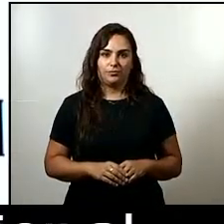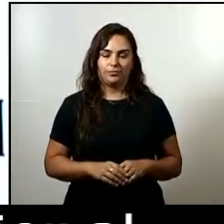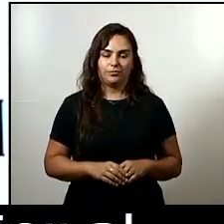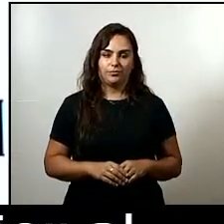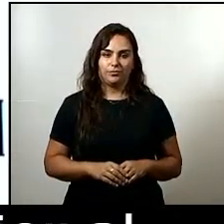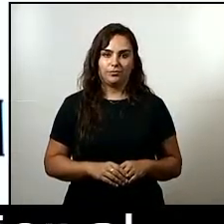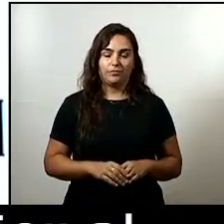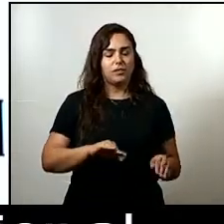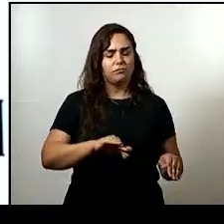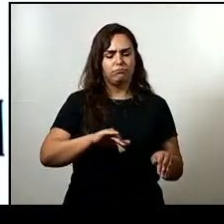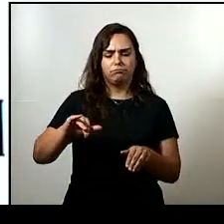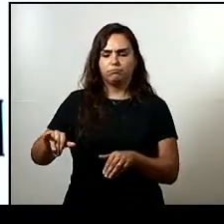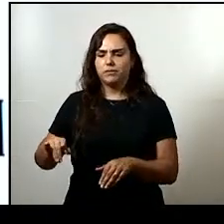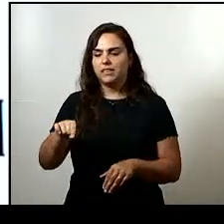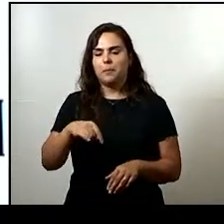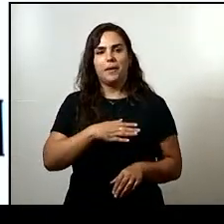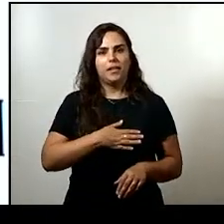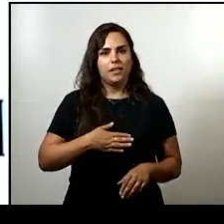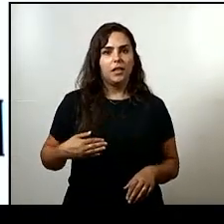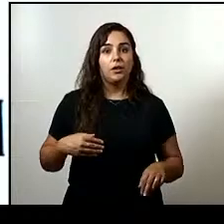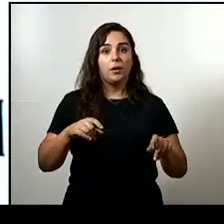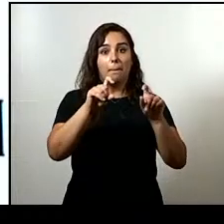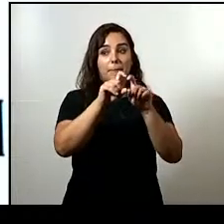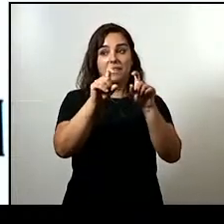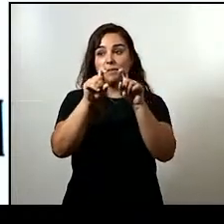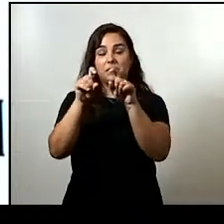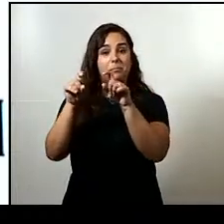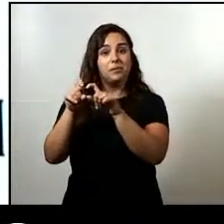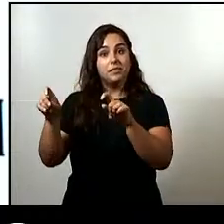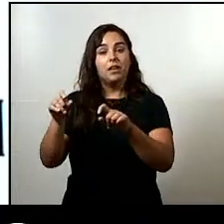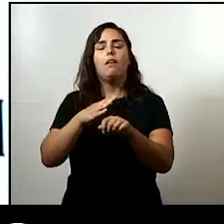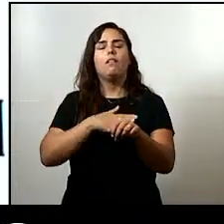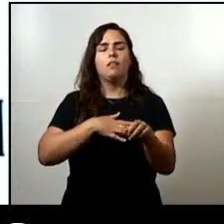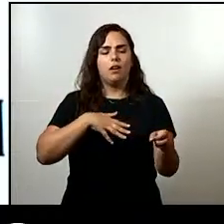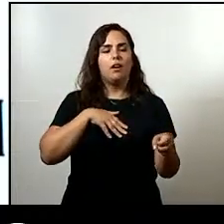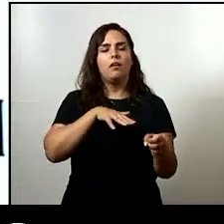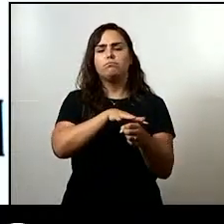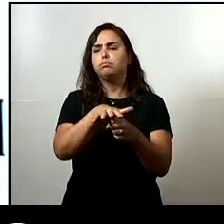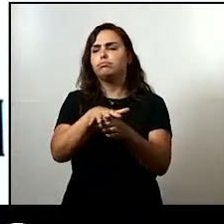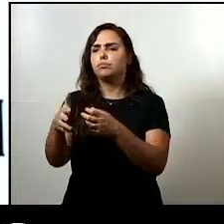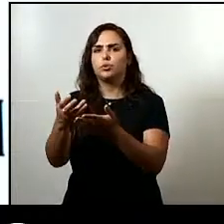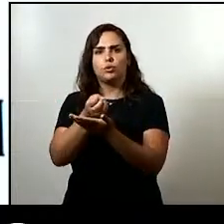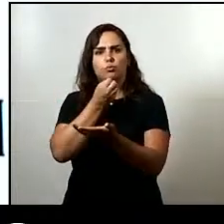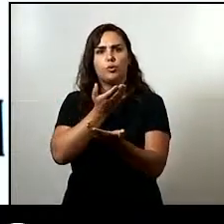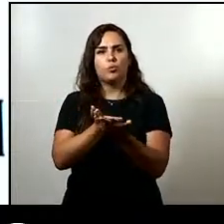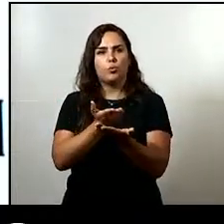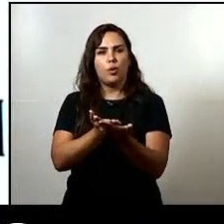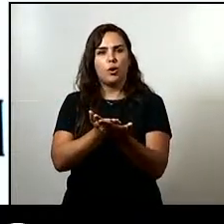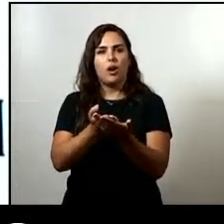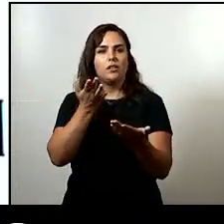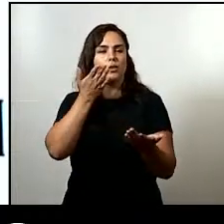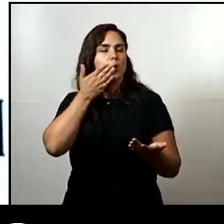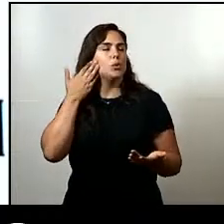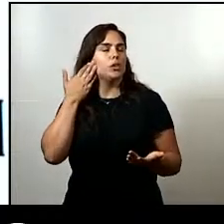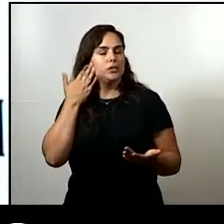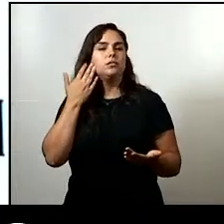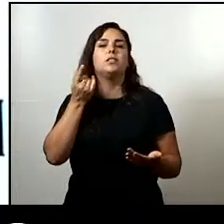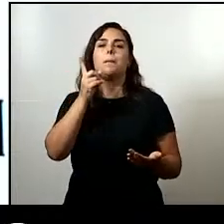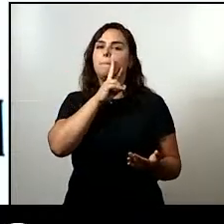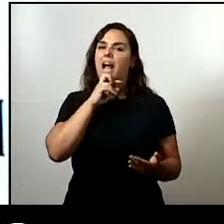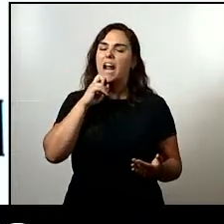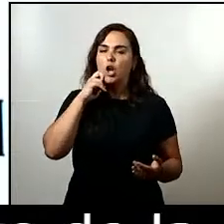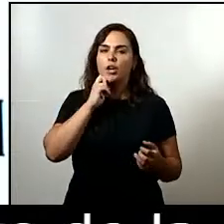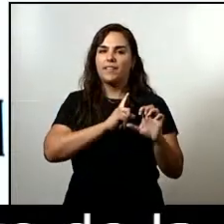Por otro lado, queremos también que nuestras empresas puedan llegar donde se lo propongan. Son un escaparate de la excelencia y de los valores